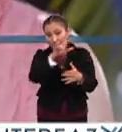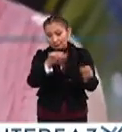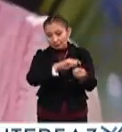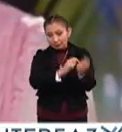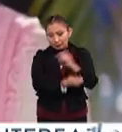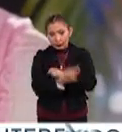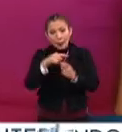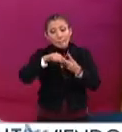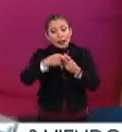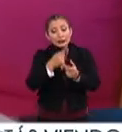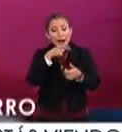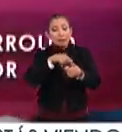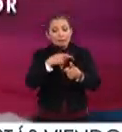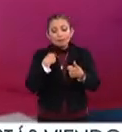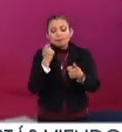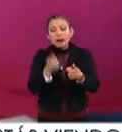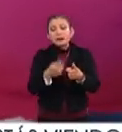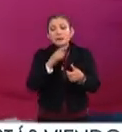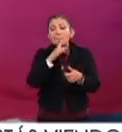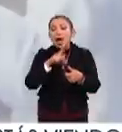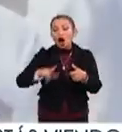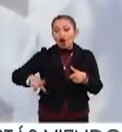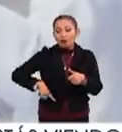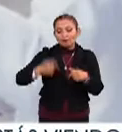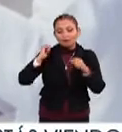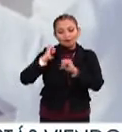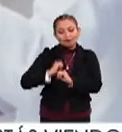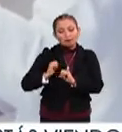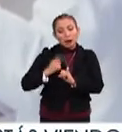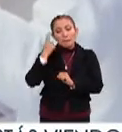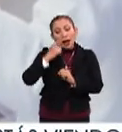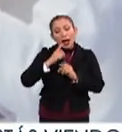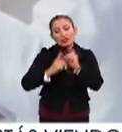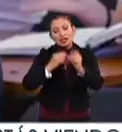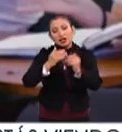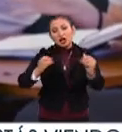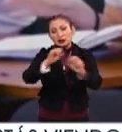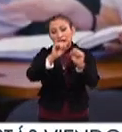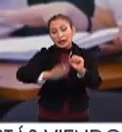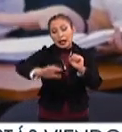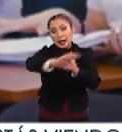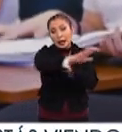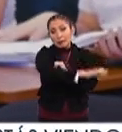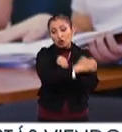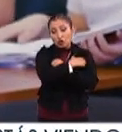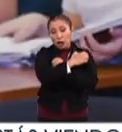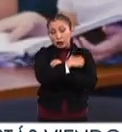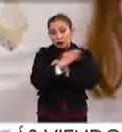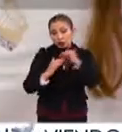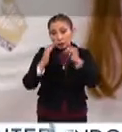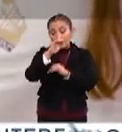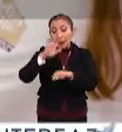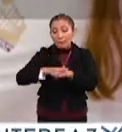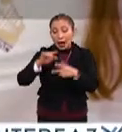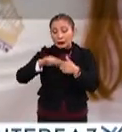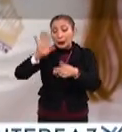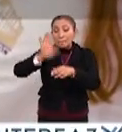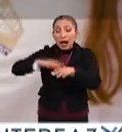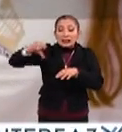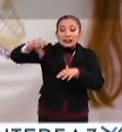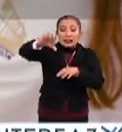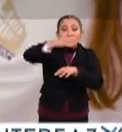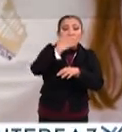transformación, que comienzan con el planteamiento de una mejor gobernanza para el desarrollo del sistema de educación superior, seguido por la ampliación